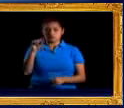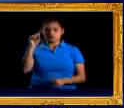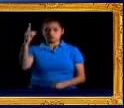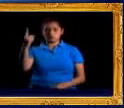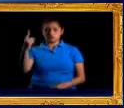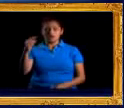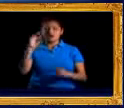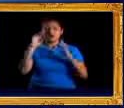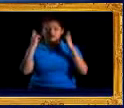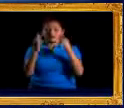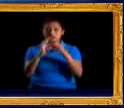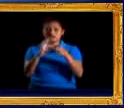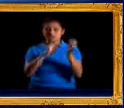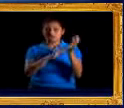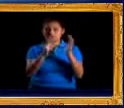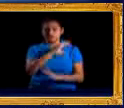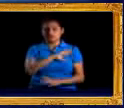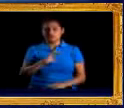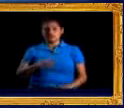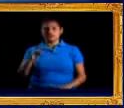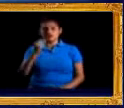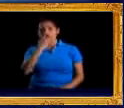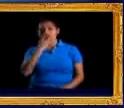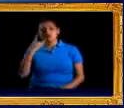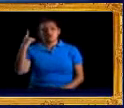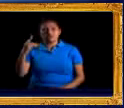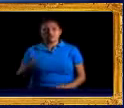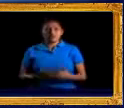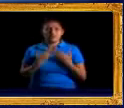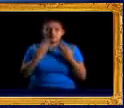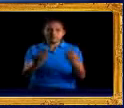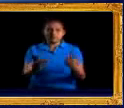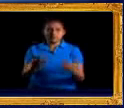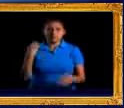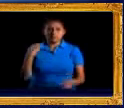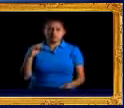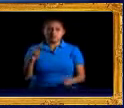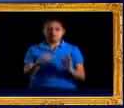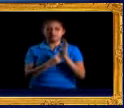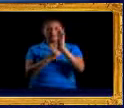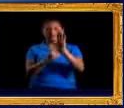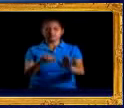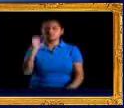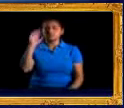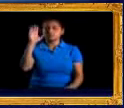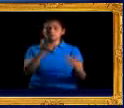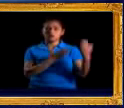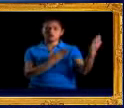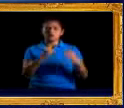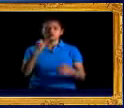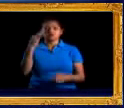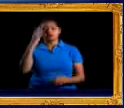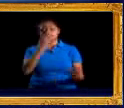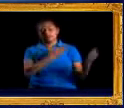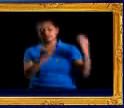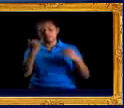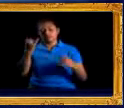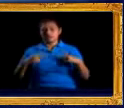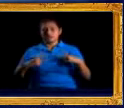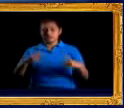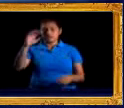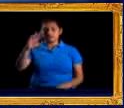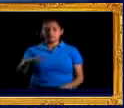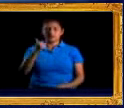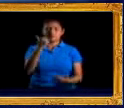la revelación de Jesucristo, que Dios le dio para mostrar a sus siervos. ¿Cuántos siervos hay acá?